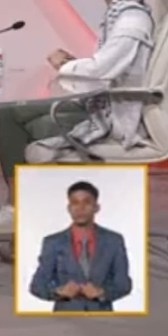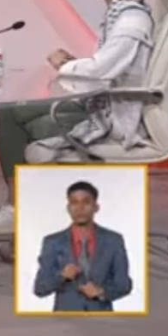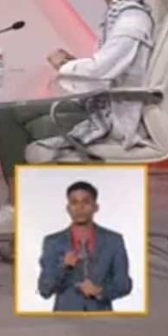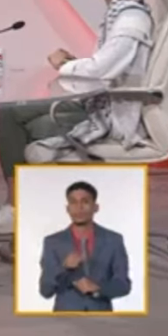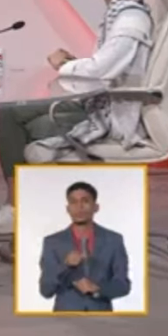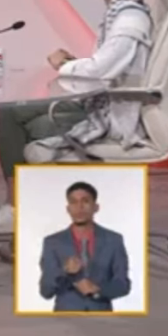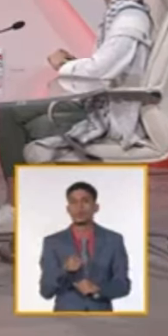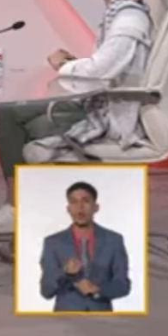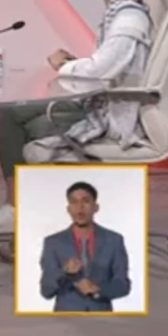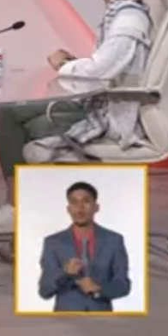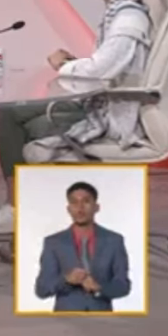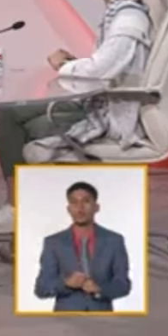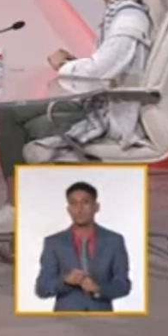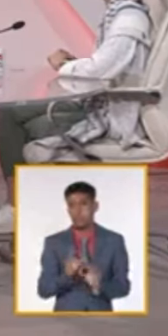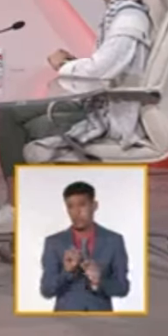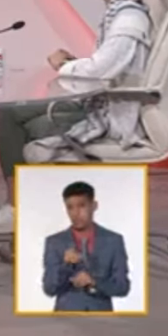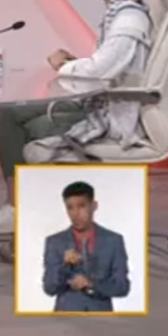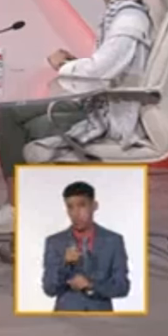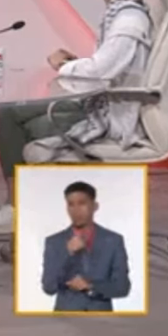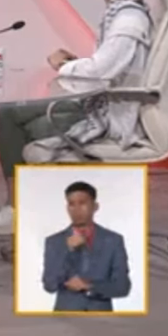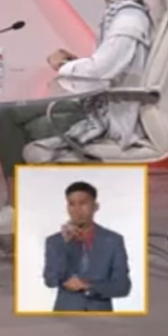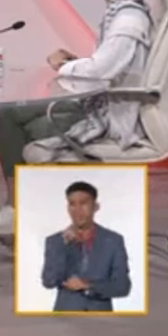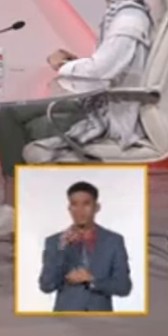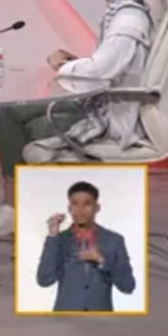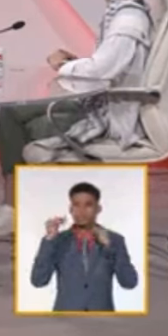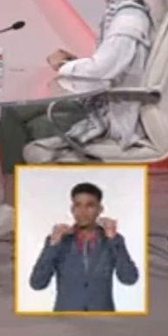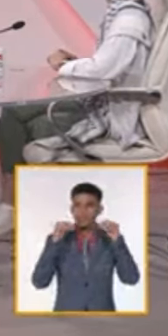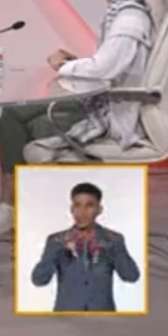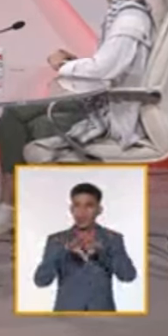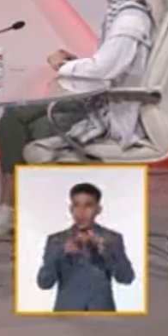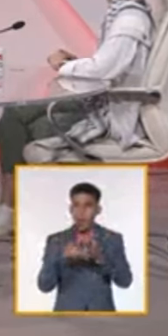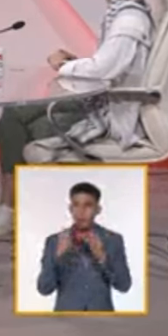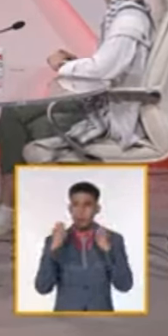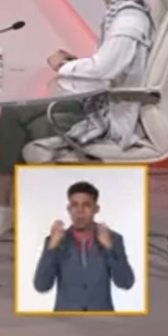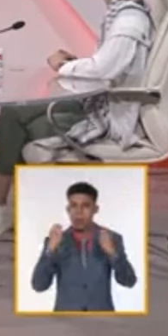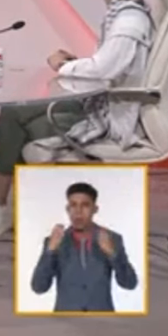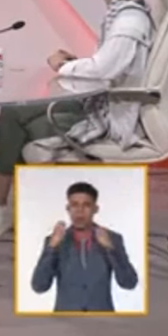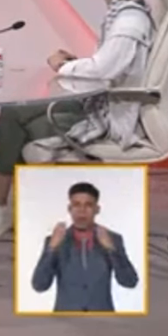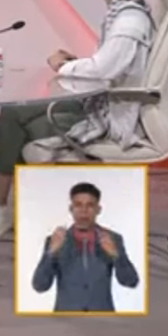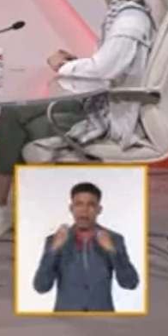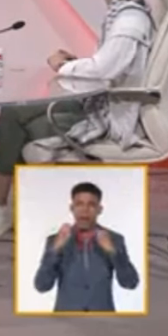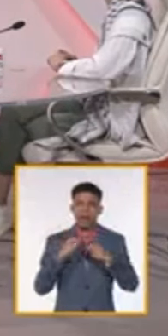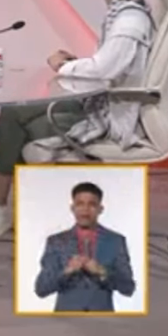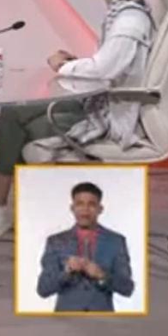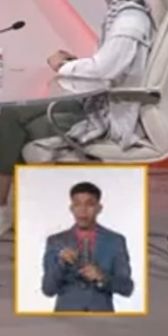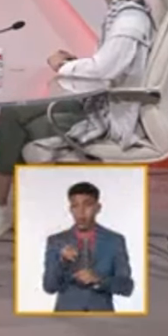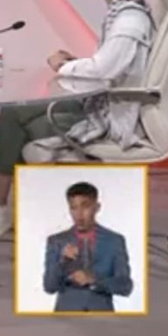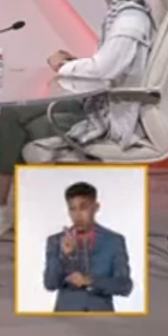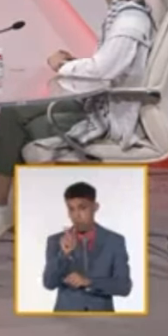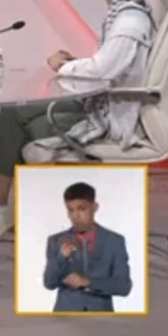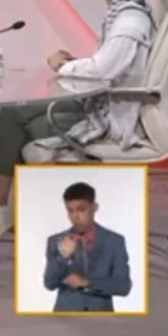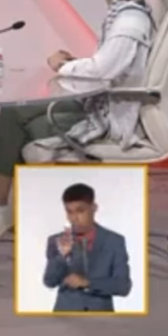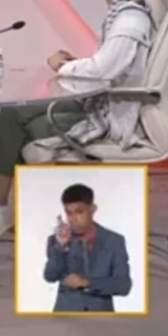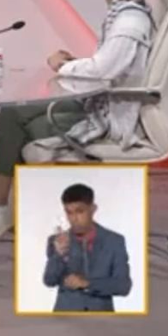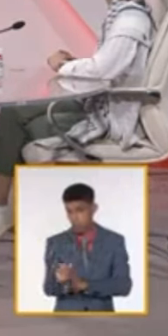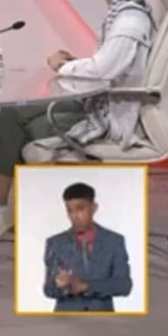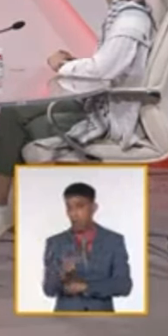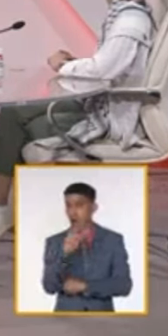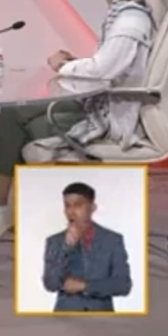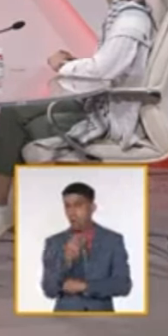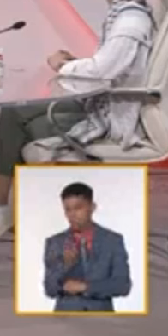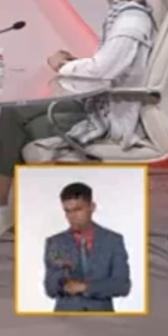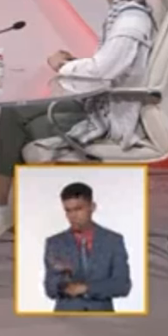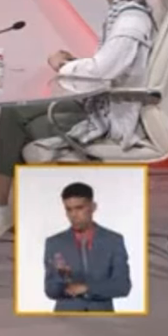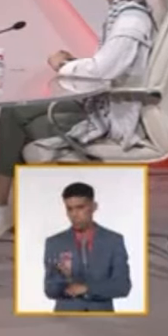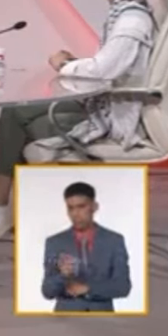sacan de estas movilizaciones? ¿Qué en lo personal deja para una joven como tú